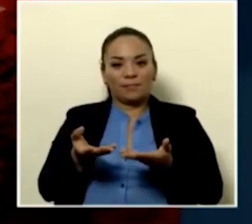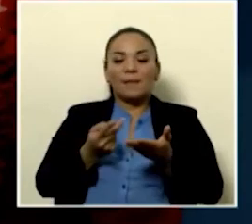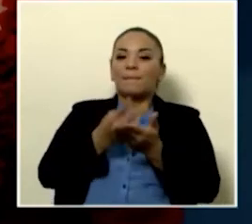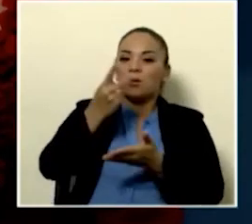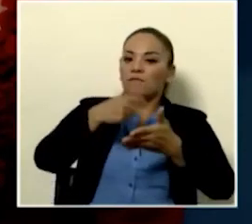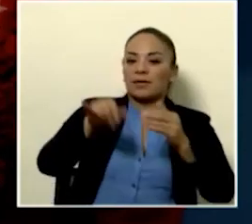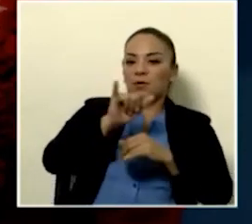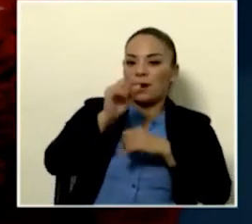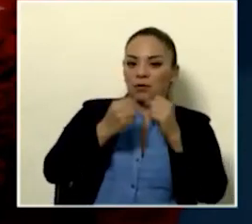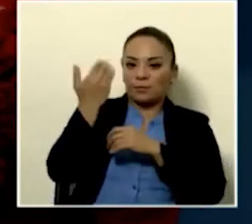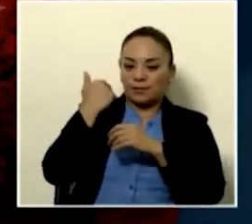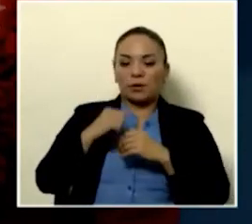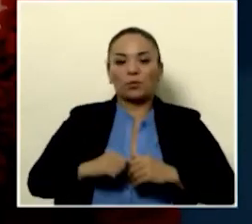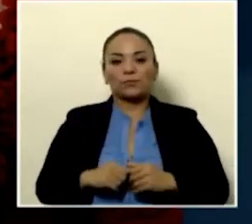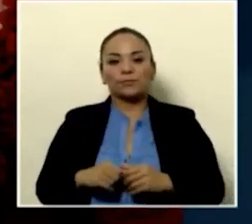año anterior.